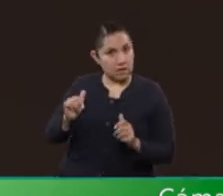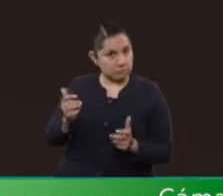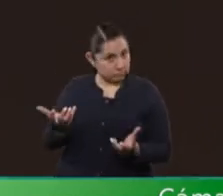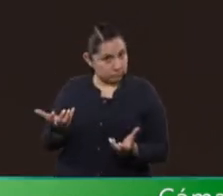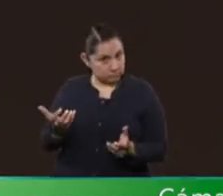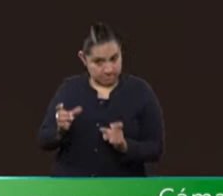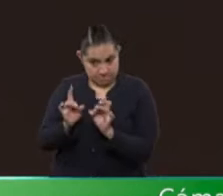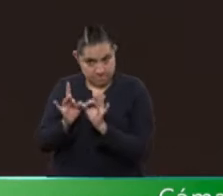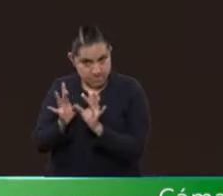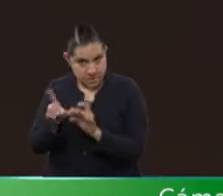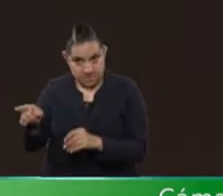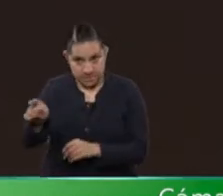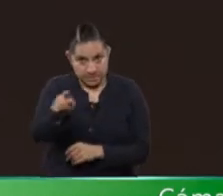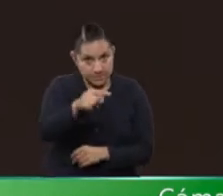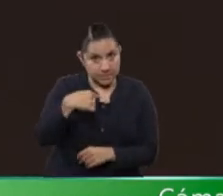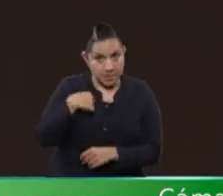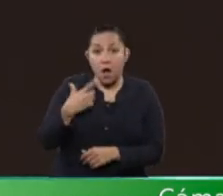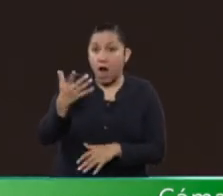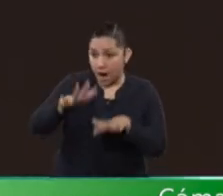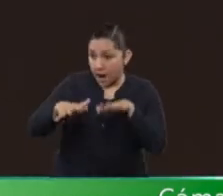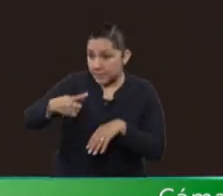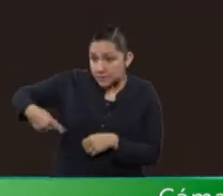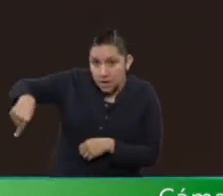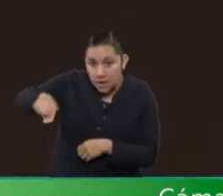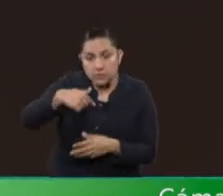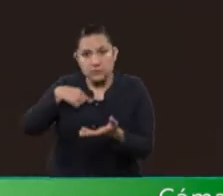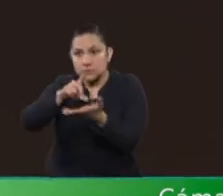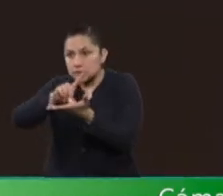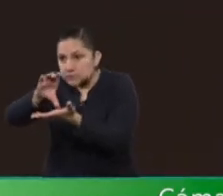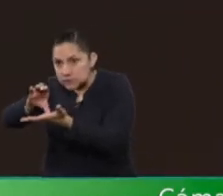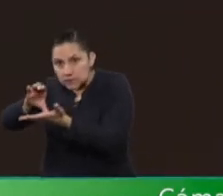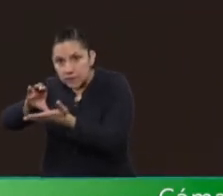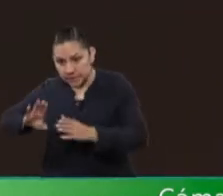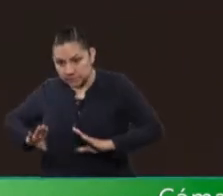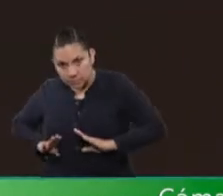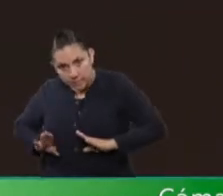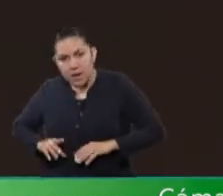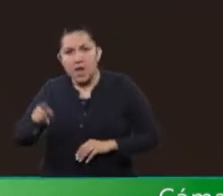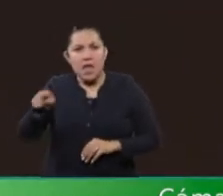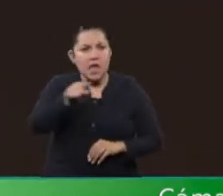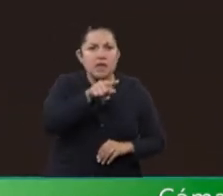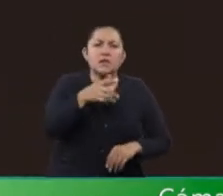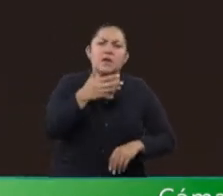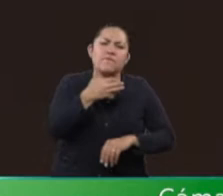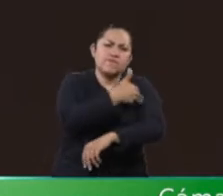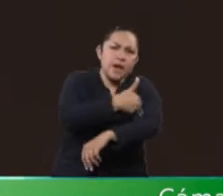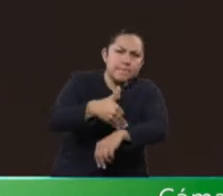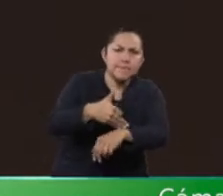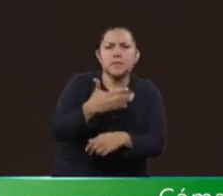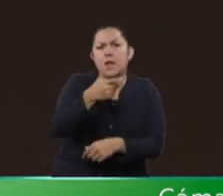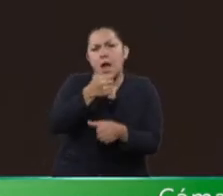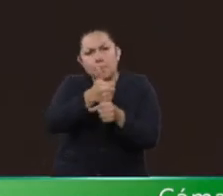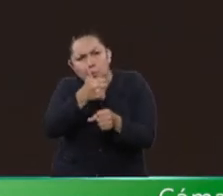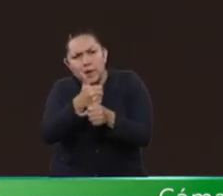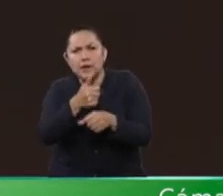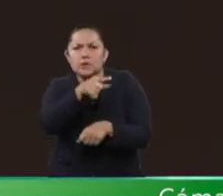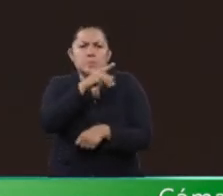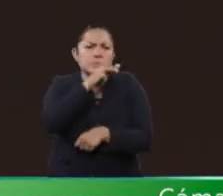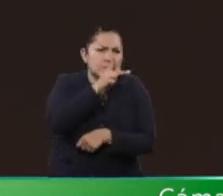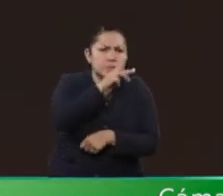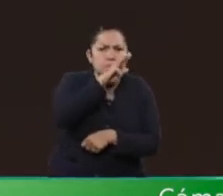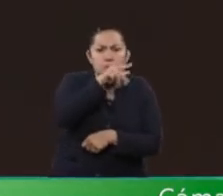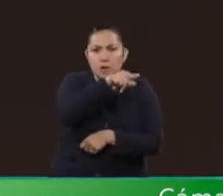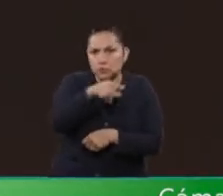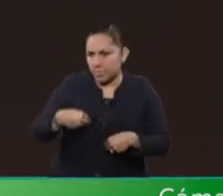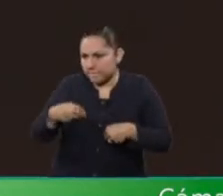padres de los abuelos de los hijos y de quien padece la discapacidad se convierte en momentos muy difíciles